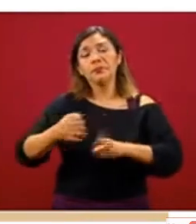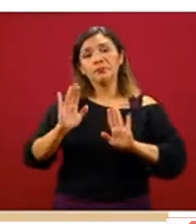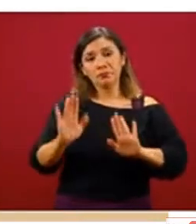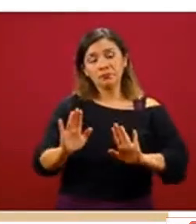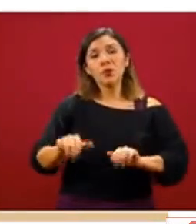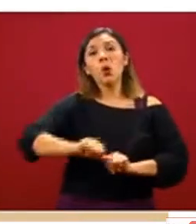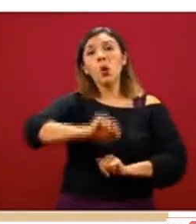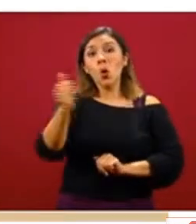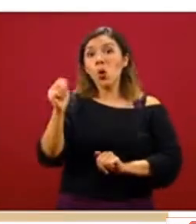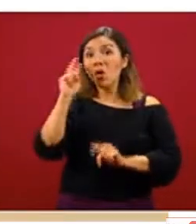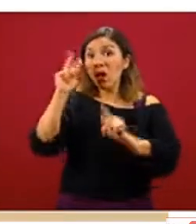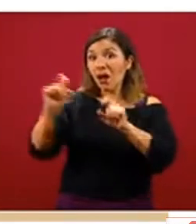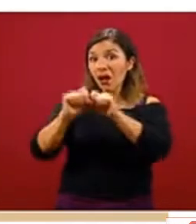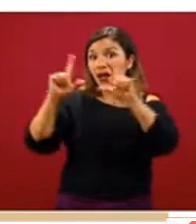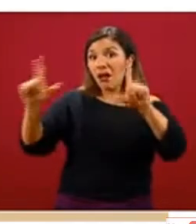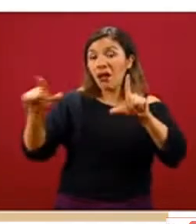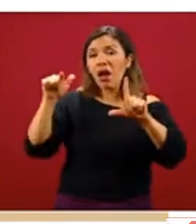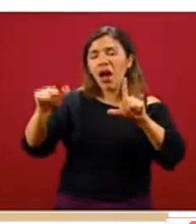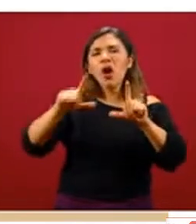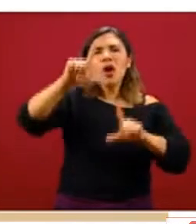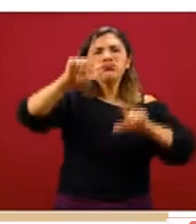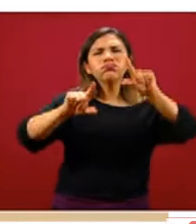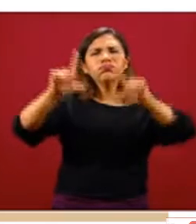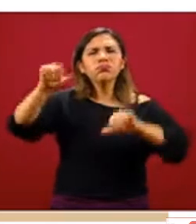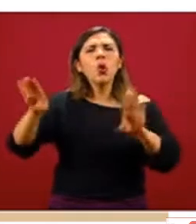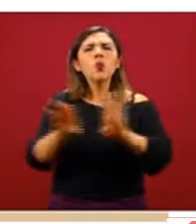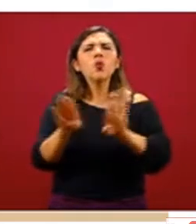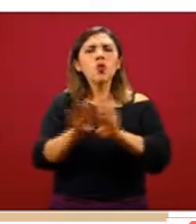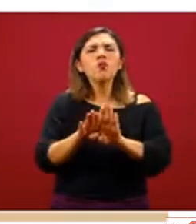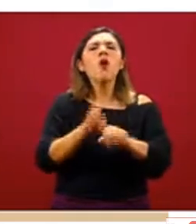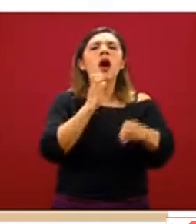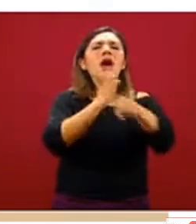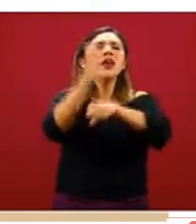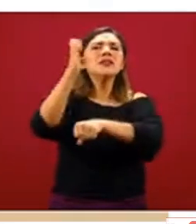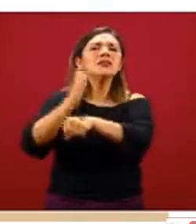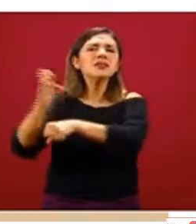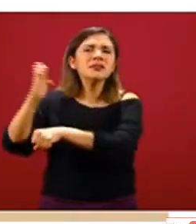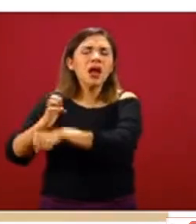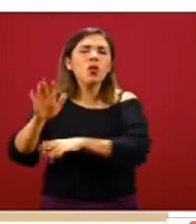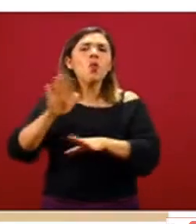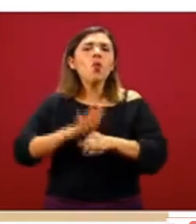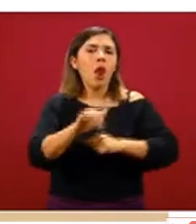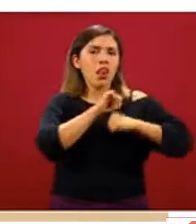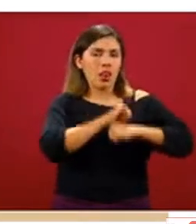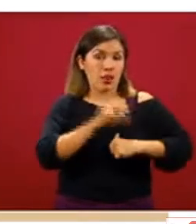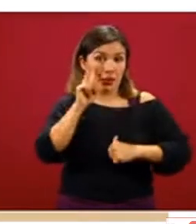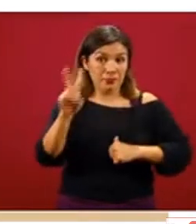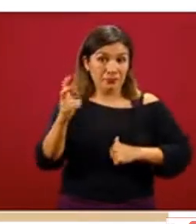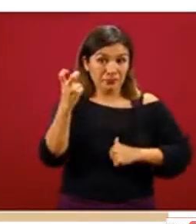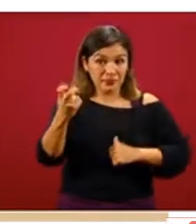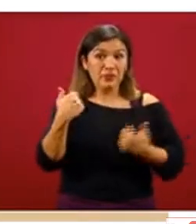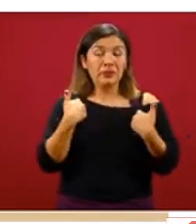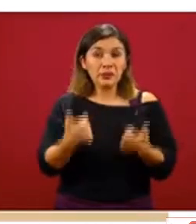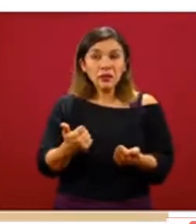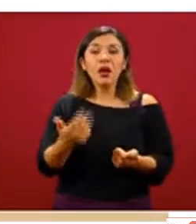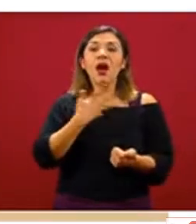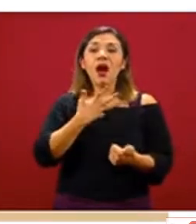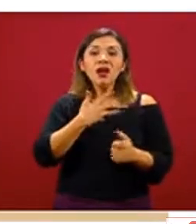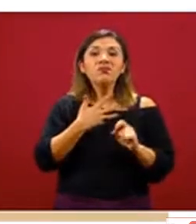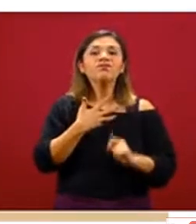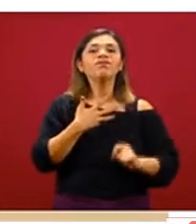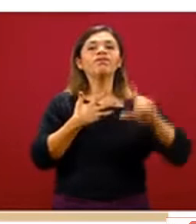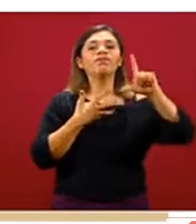diapositiva podemos ver cómo se distribuye esta ocupación en función de la entidad federativa. Volvemos a percatarnos de un